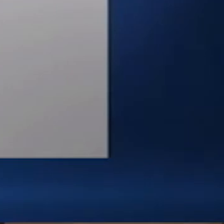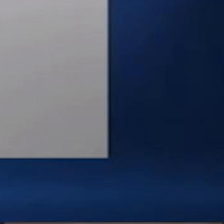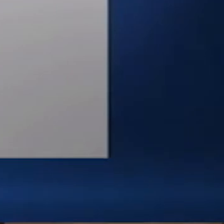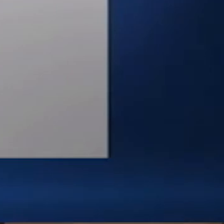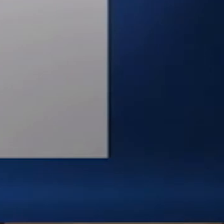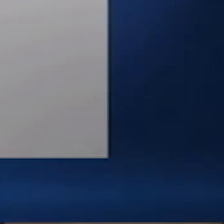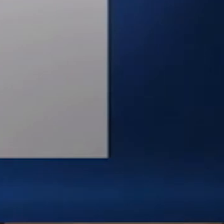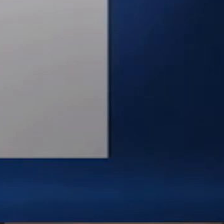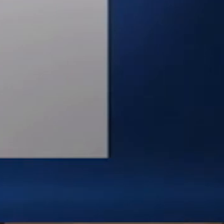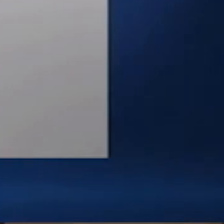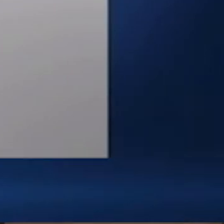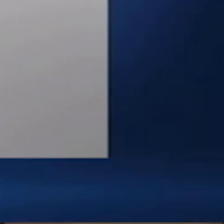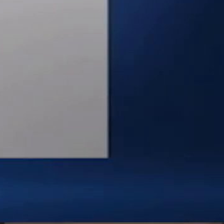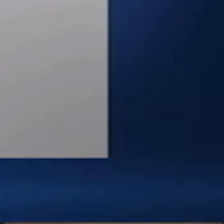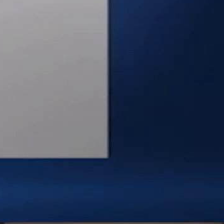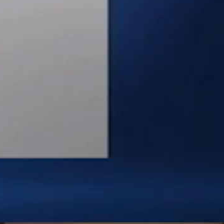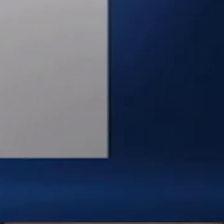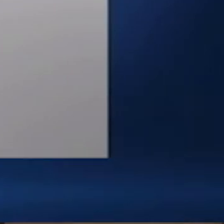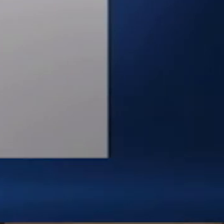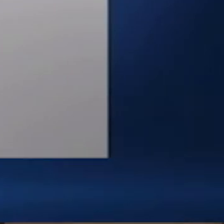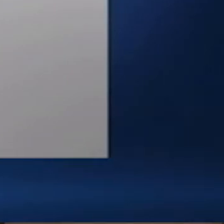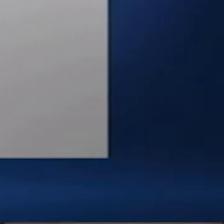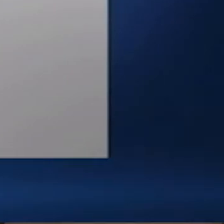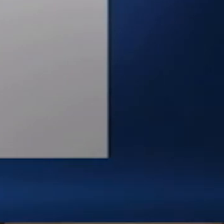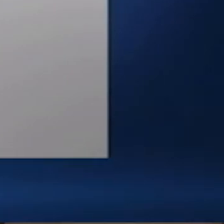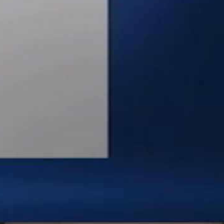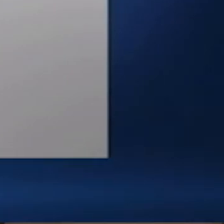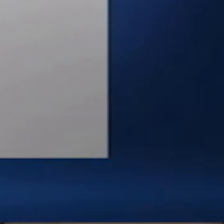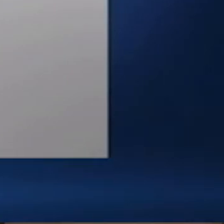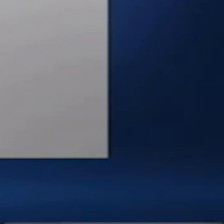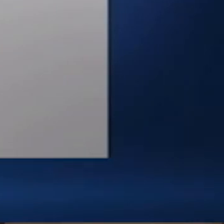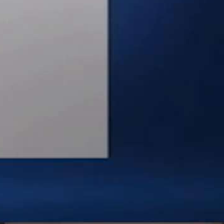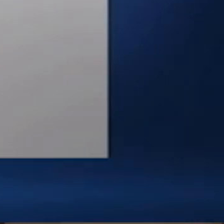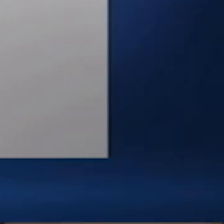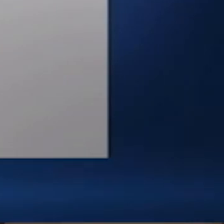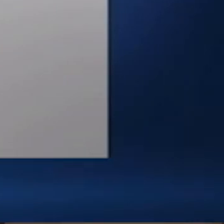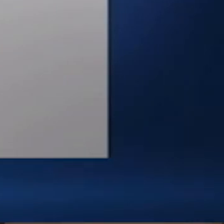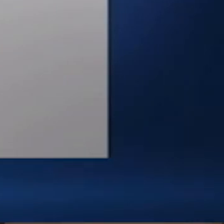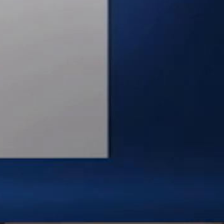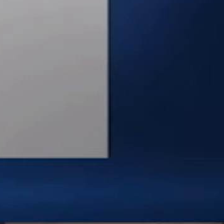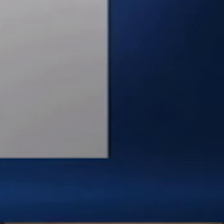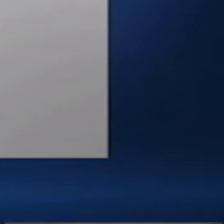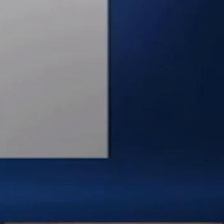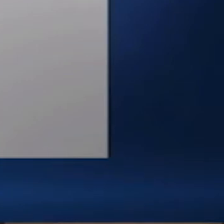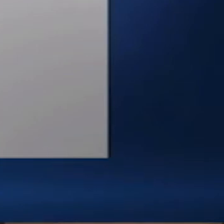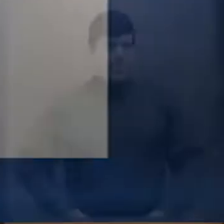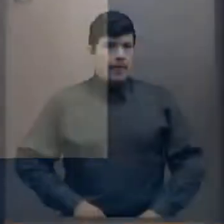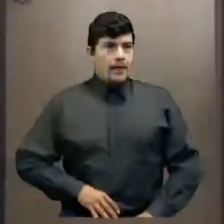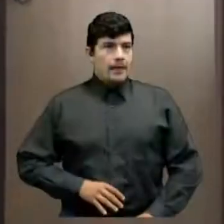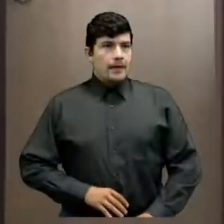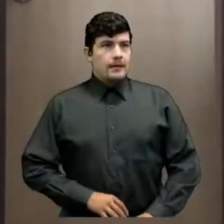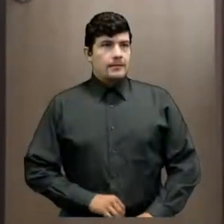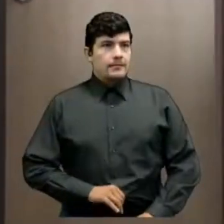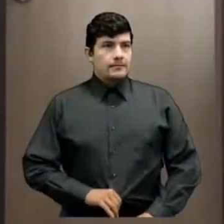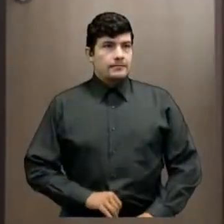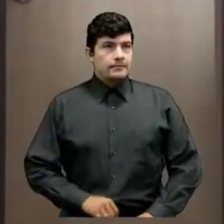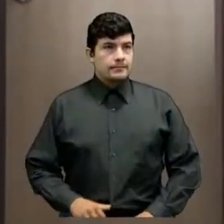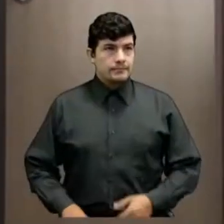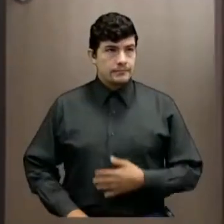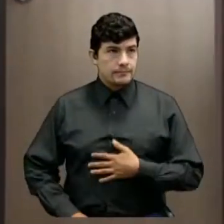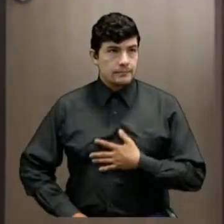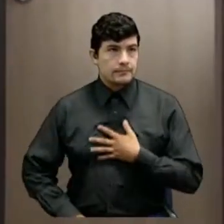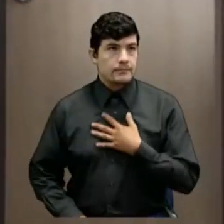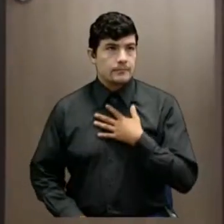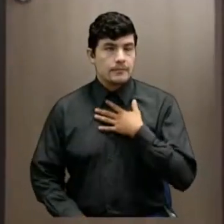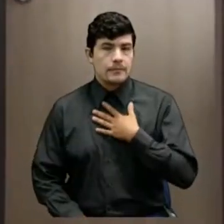semanales, supuestamente porque la mayoría de labores son virtuales. Doctora Ingrid,